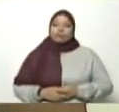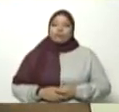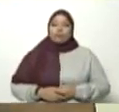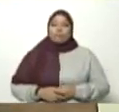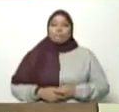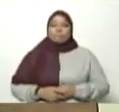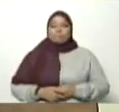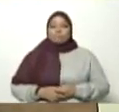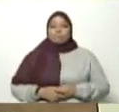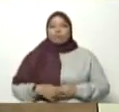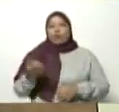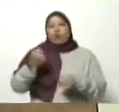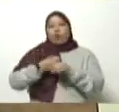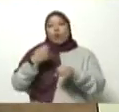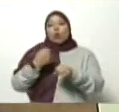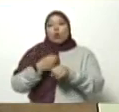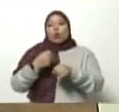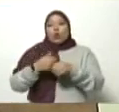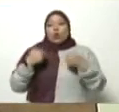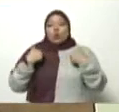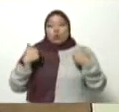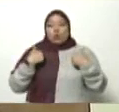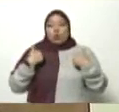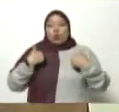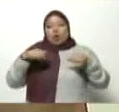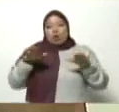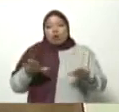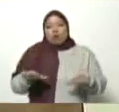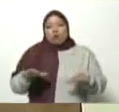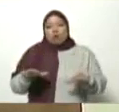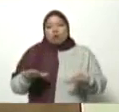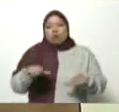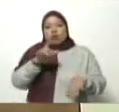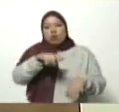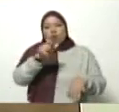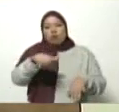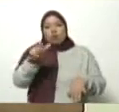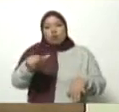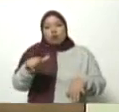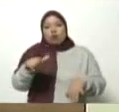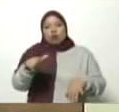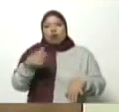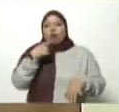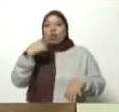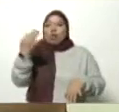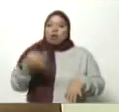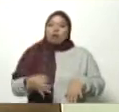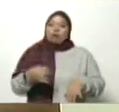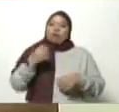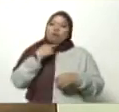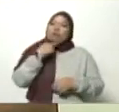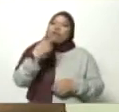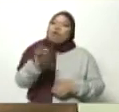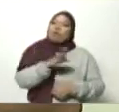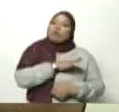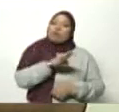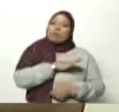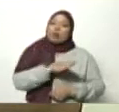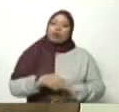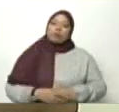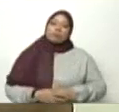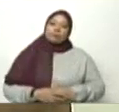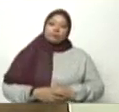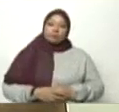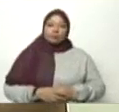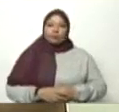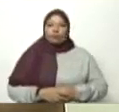Eso para nosotros es más trabajo, porque nosotros quisiéramos sentarnos con alguien que en verdad tuviese voz y tuviese la